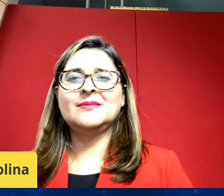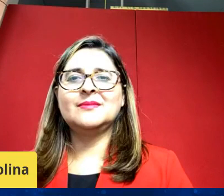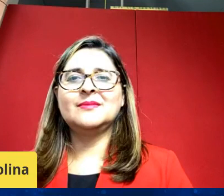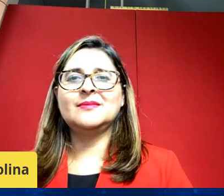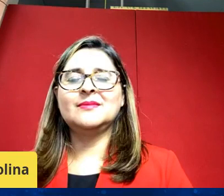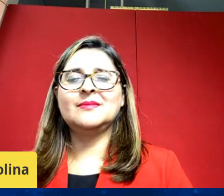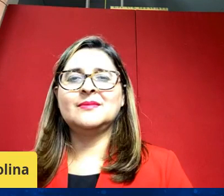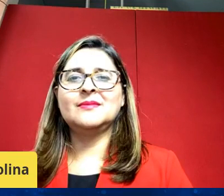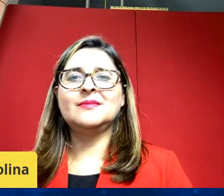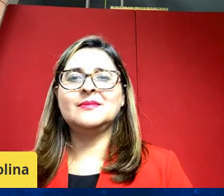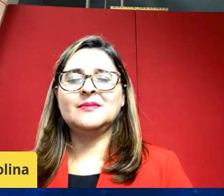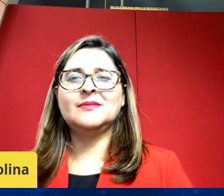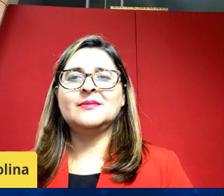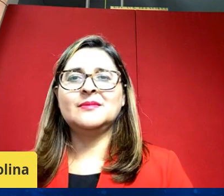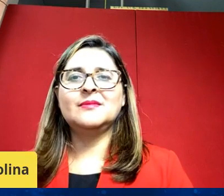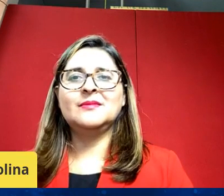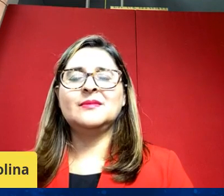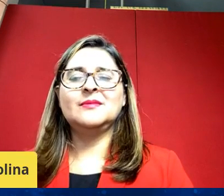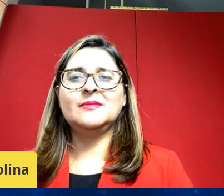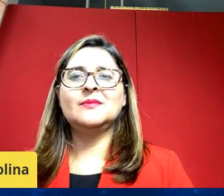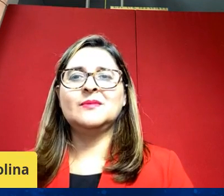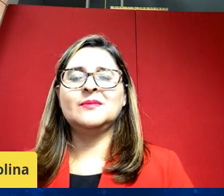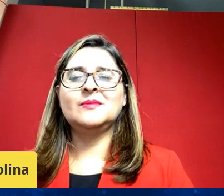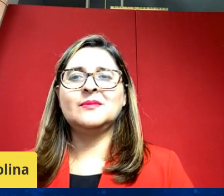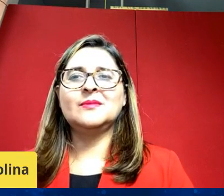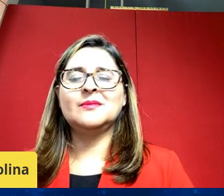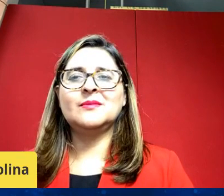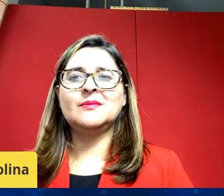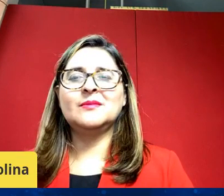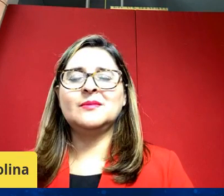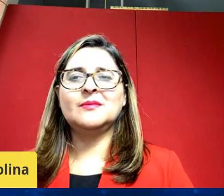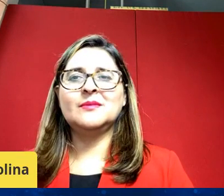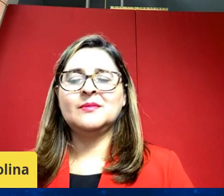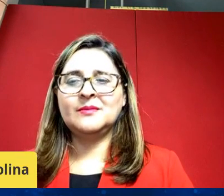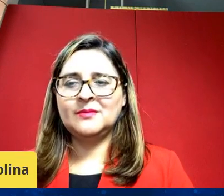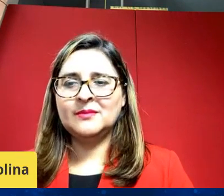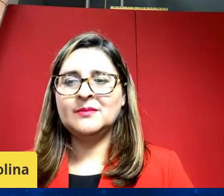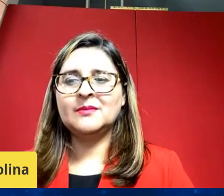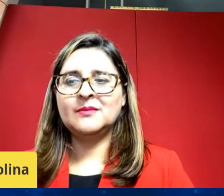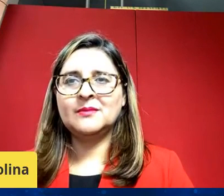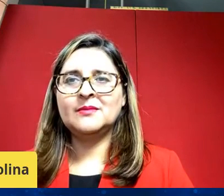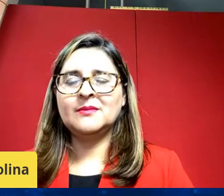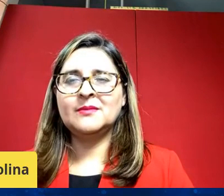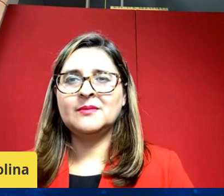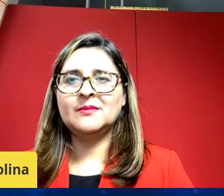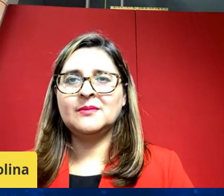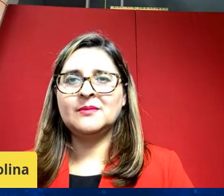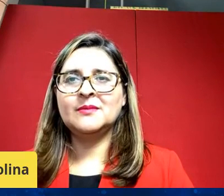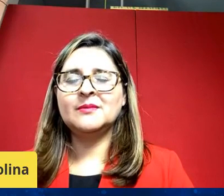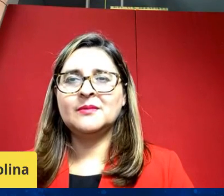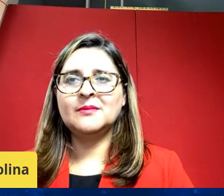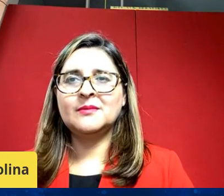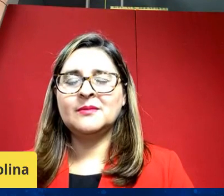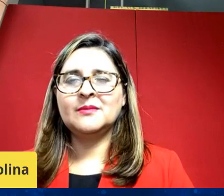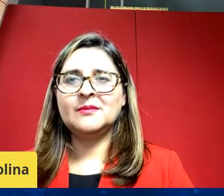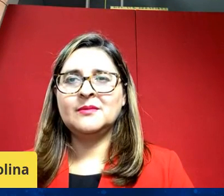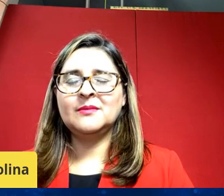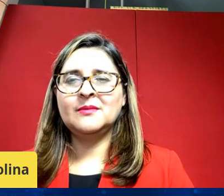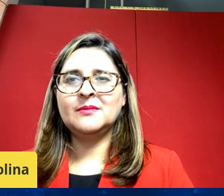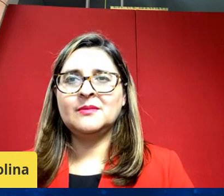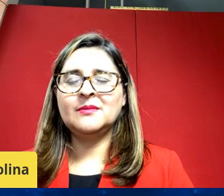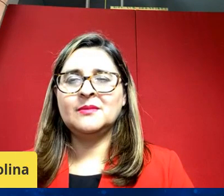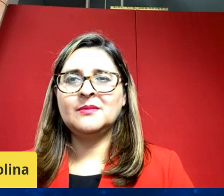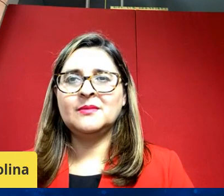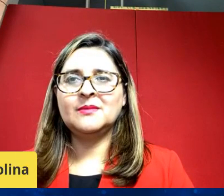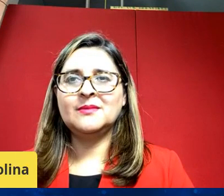podemos hacer en conjunto, y lo más probable es que tratemos de postular a algún instituto milenio o algo. Lamentablemente